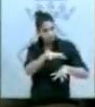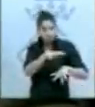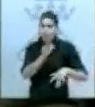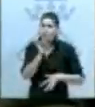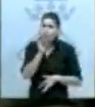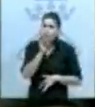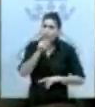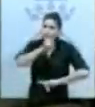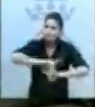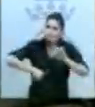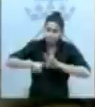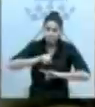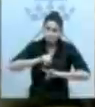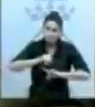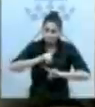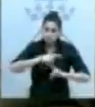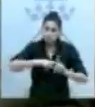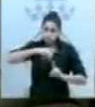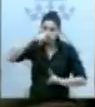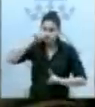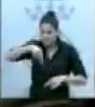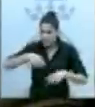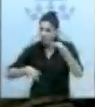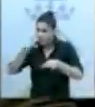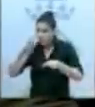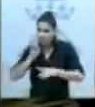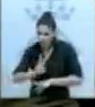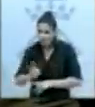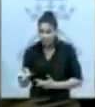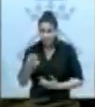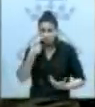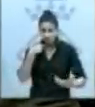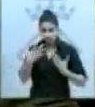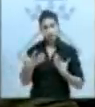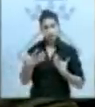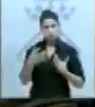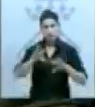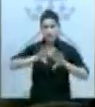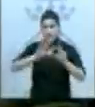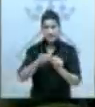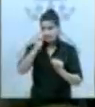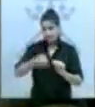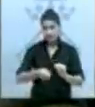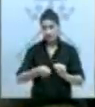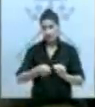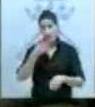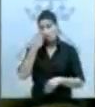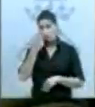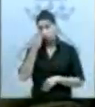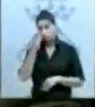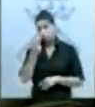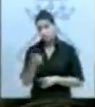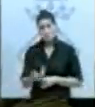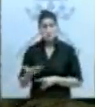Y no es que lo apreciemos nosotros, es que lo aprecian también los tribunales. Para nosotros las sentencias no tienen tanta importancia como probablemente para ustedes,